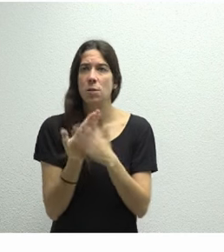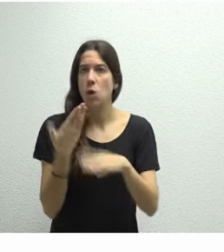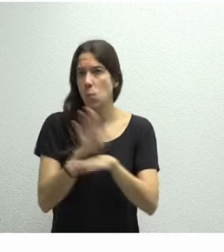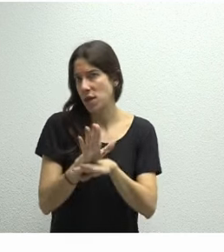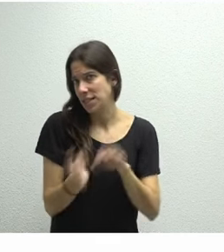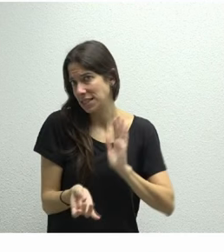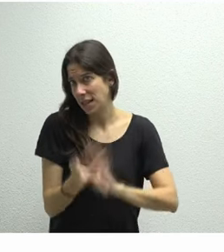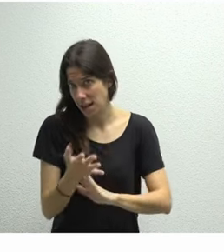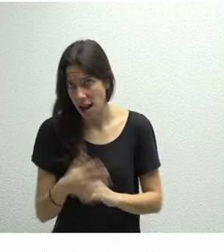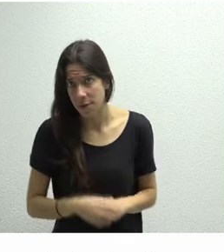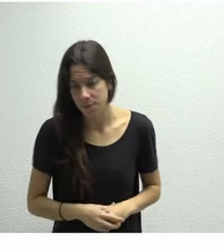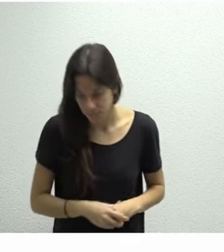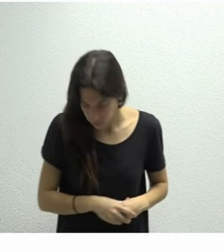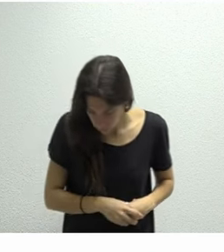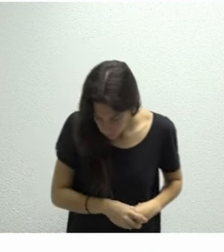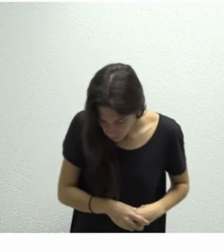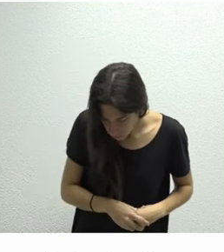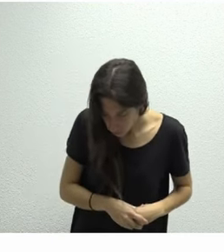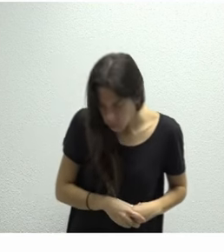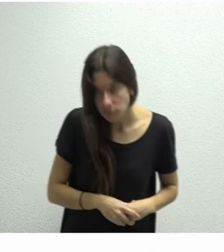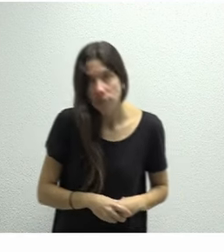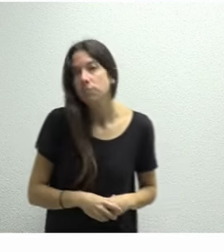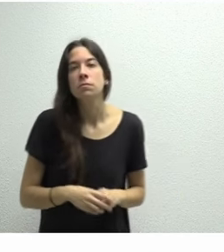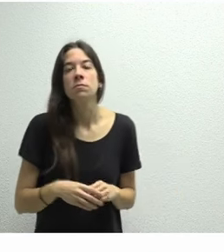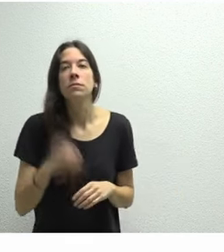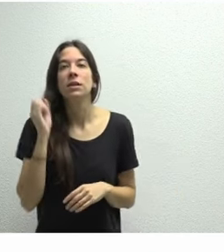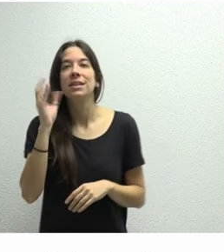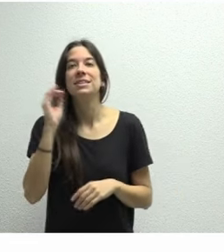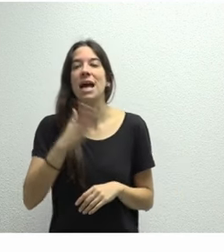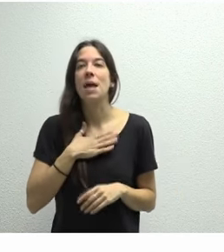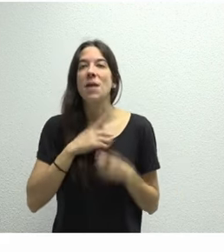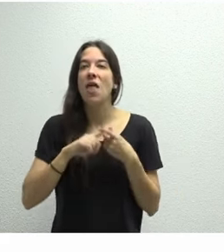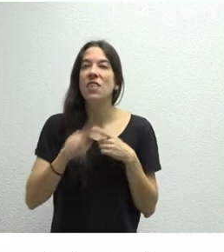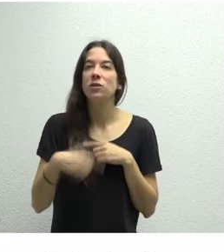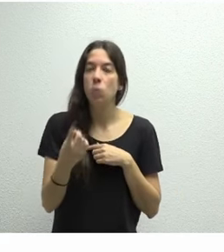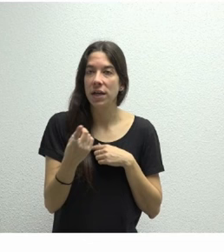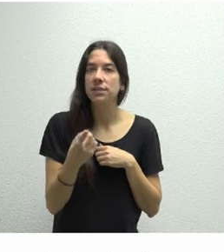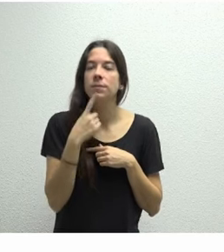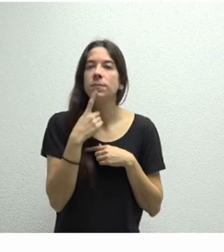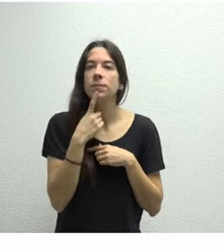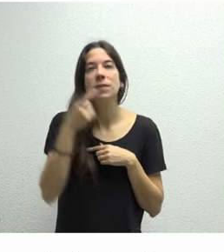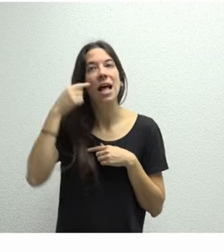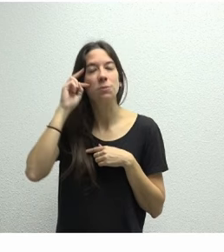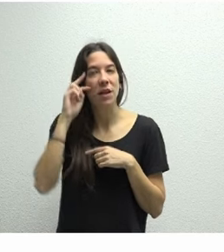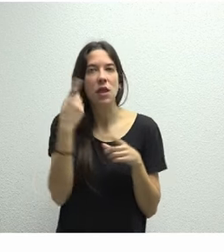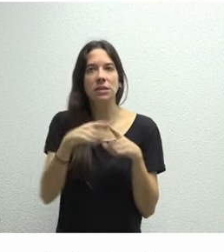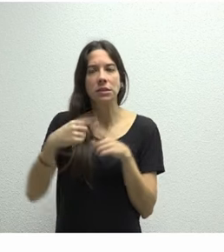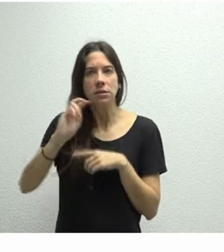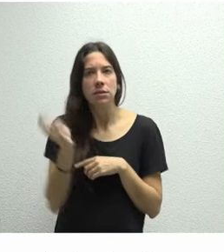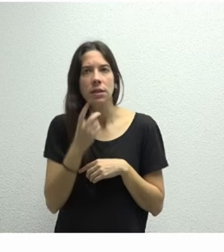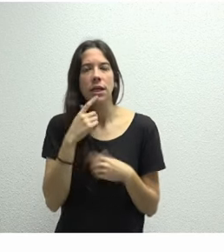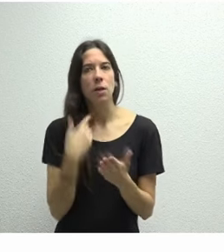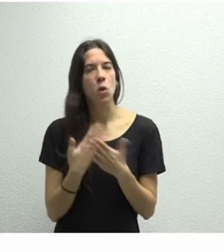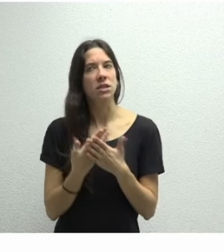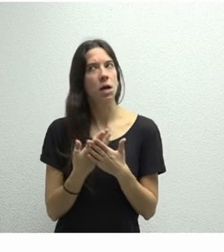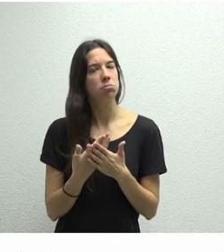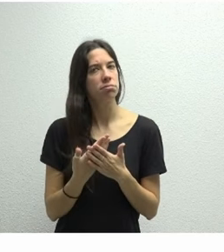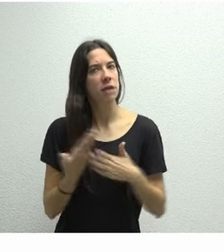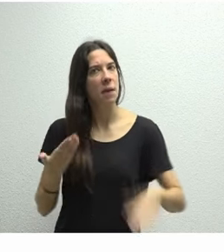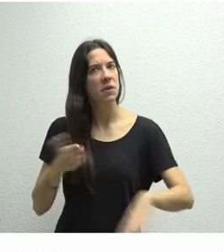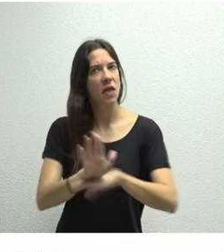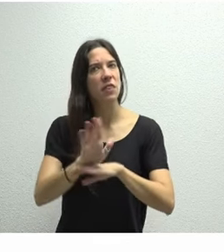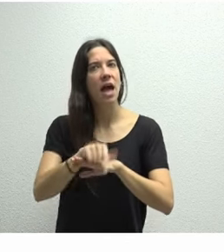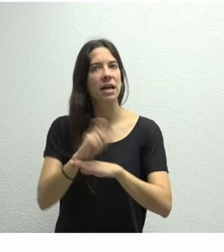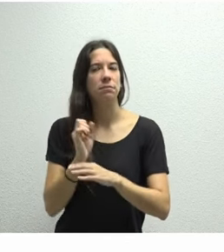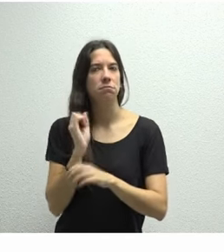cualquier caso va a ser después de mi charla que las diferentes experiencias que que han mostrado evidencia se van a presentar y que